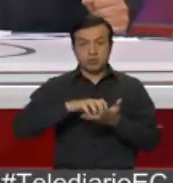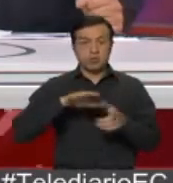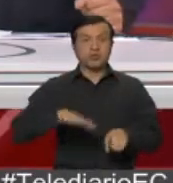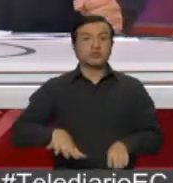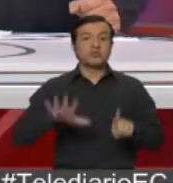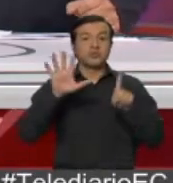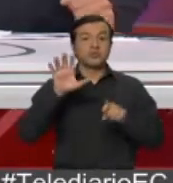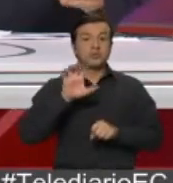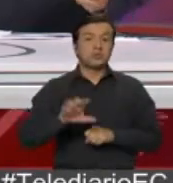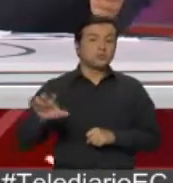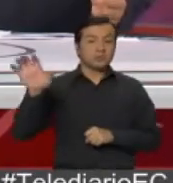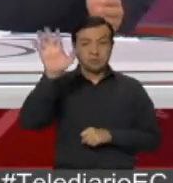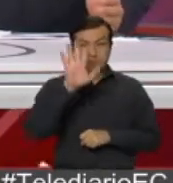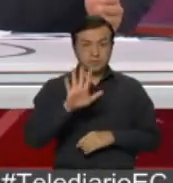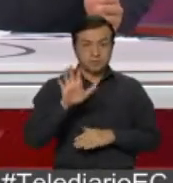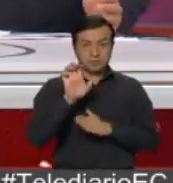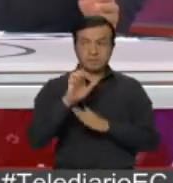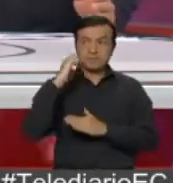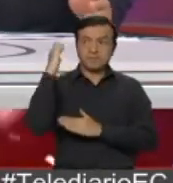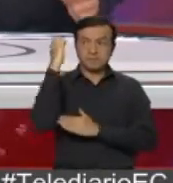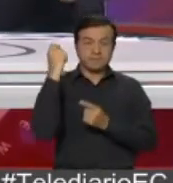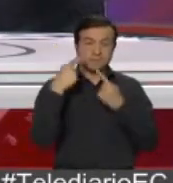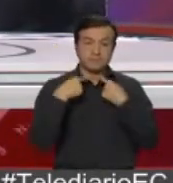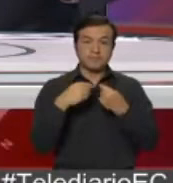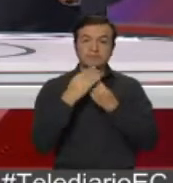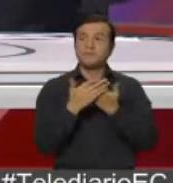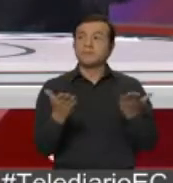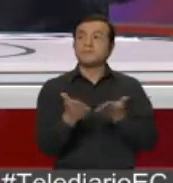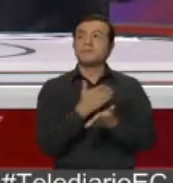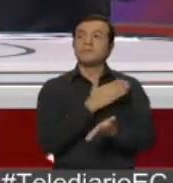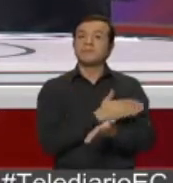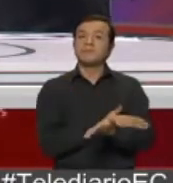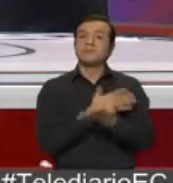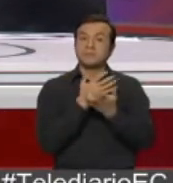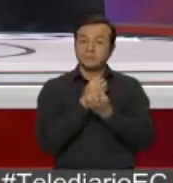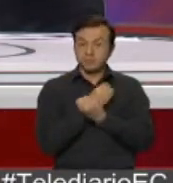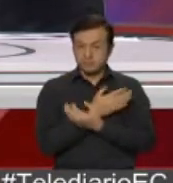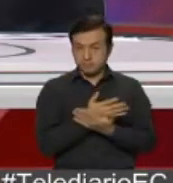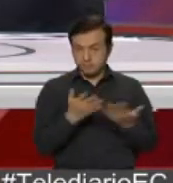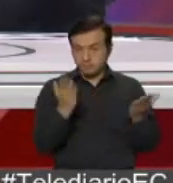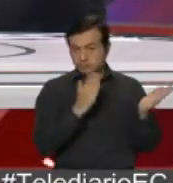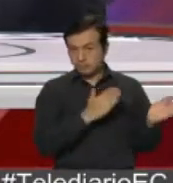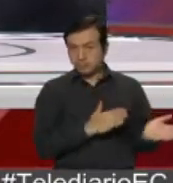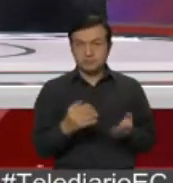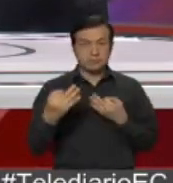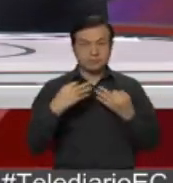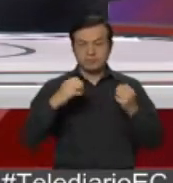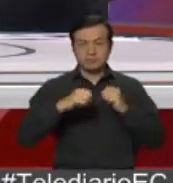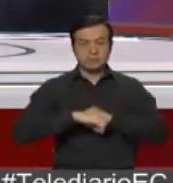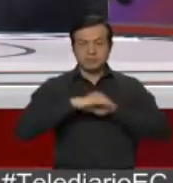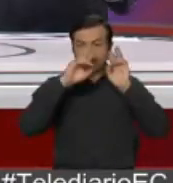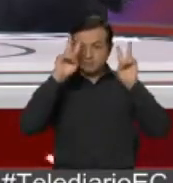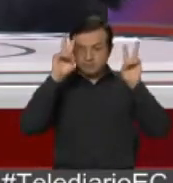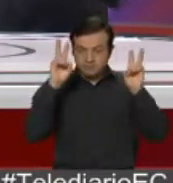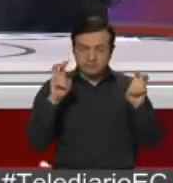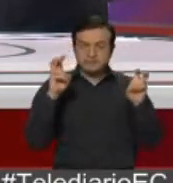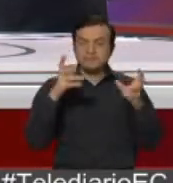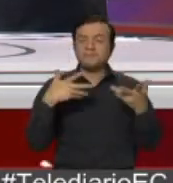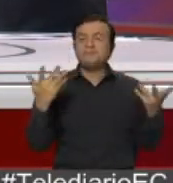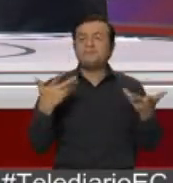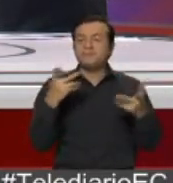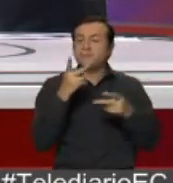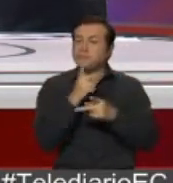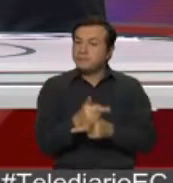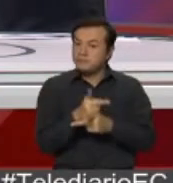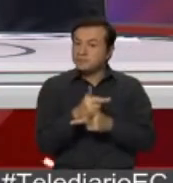provincias amazónicas, para enfrentar esta emergencia sanitaria. Pero antes quisiera que nos pueda ampliar un poco más sobre las medidas de contingencia para